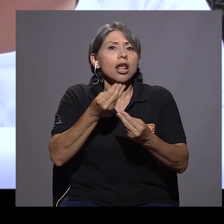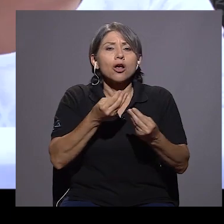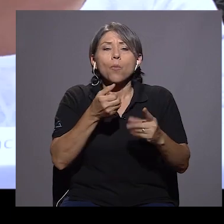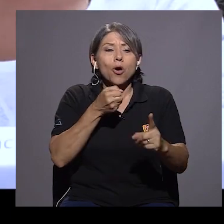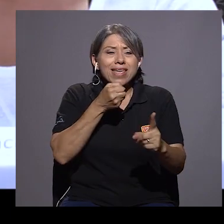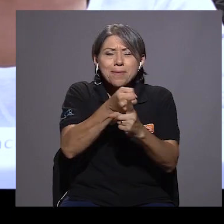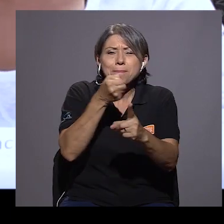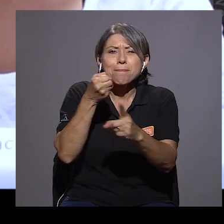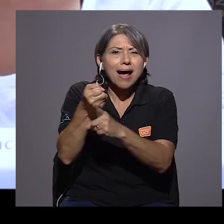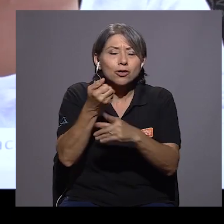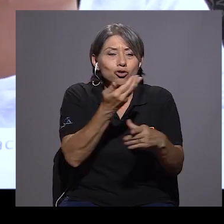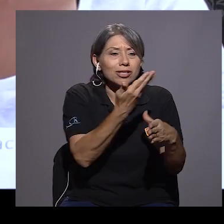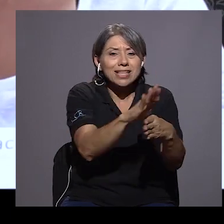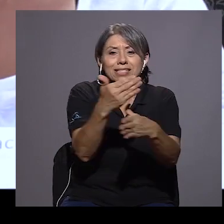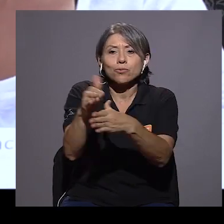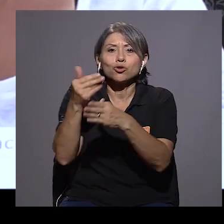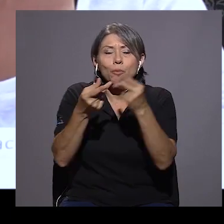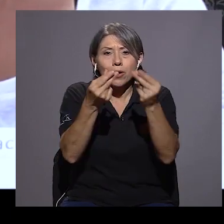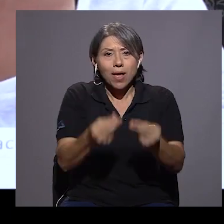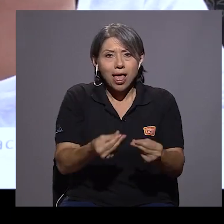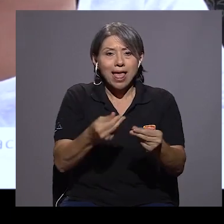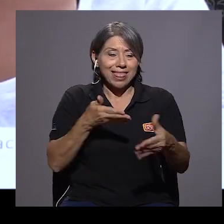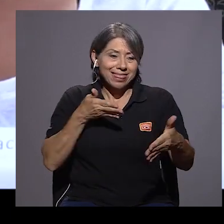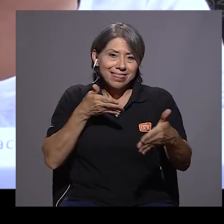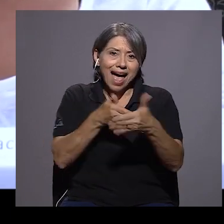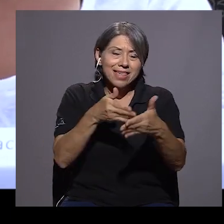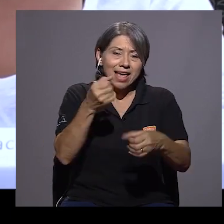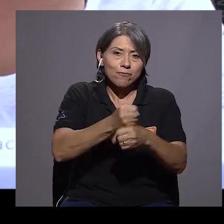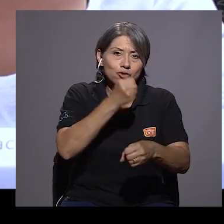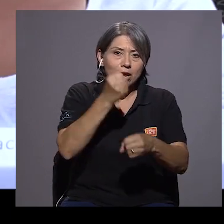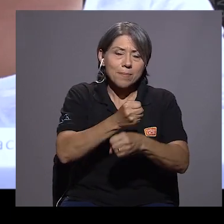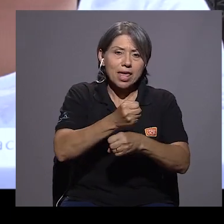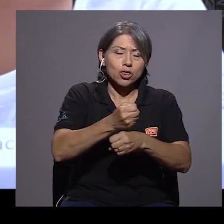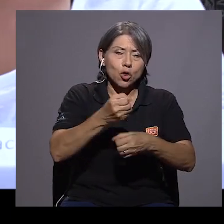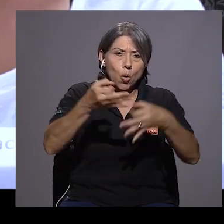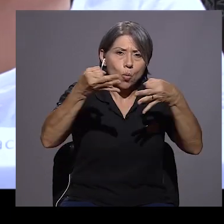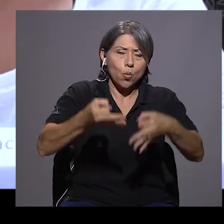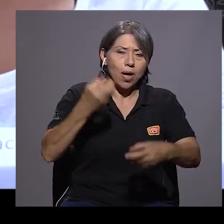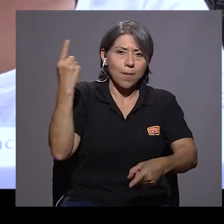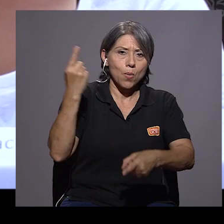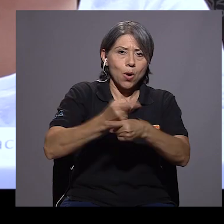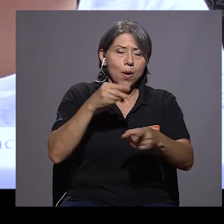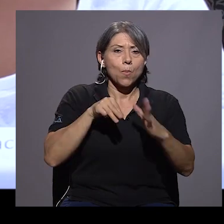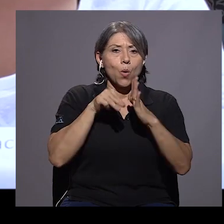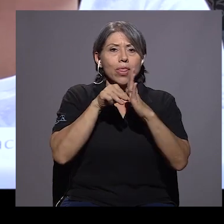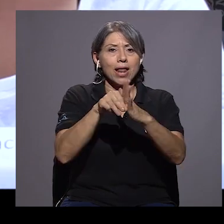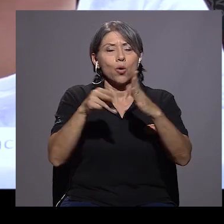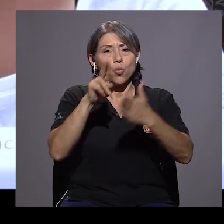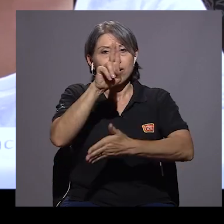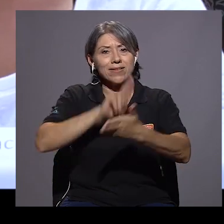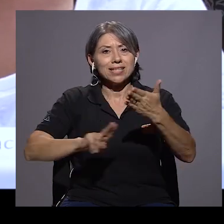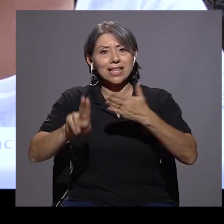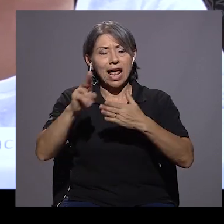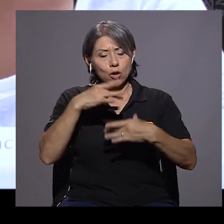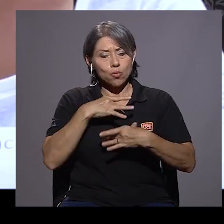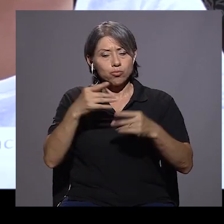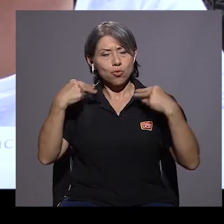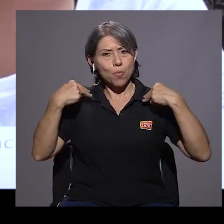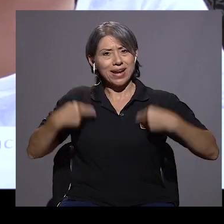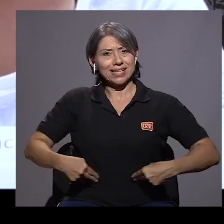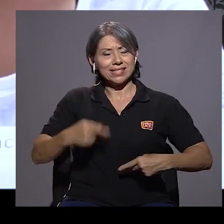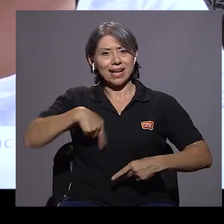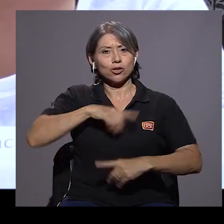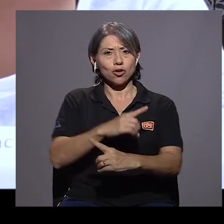los impactos de la distribución presupuestaria que daña el funcionamiento propio y correcto, adecuado del modelo